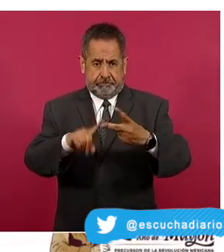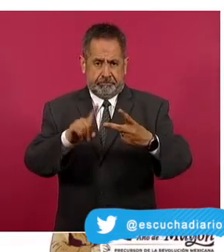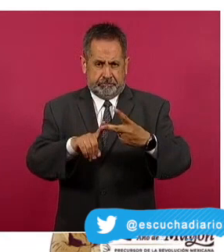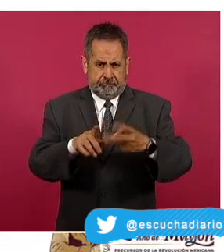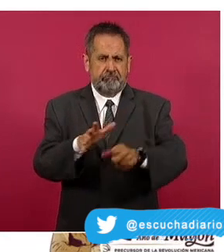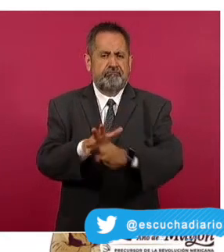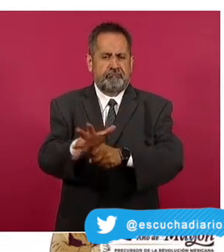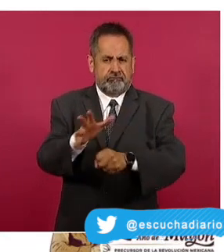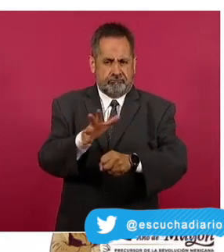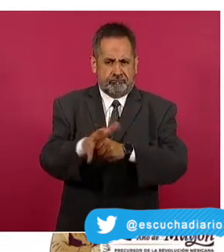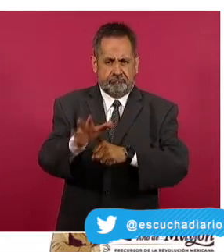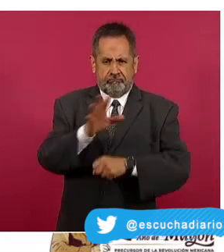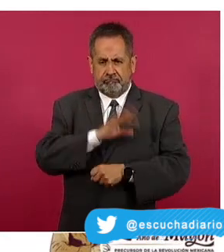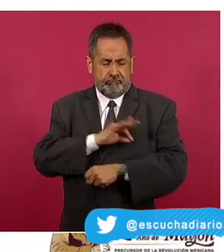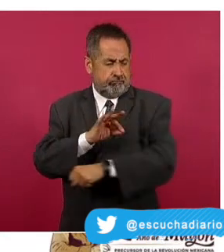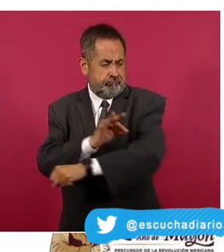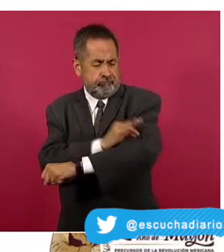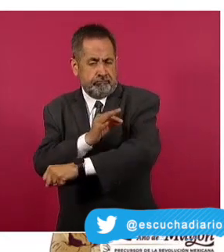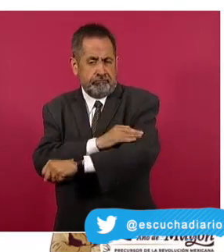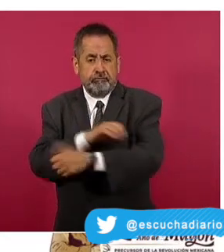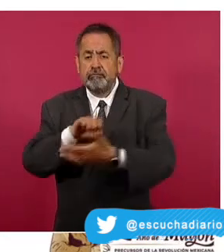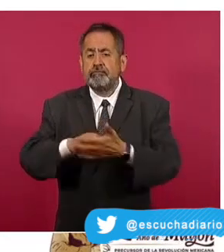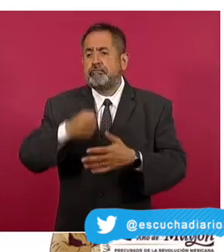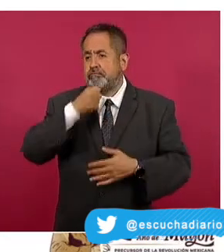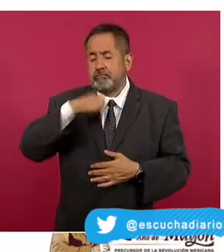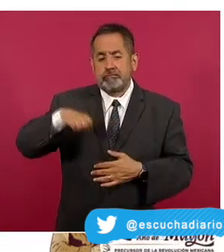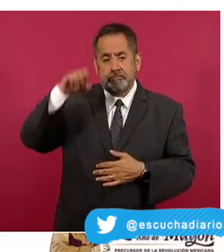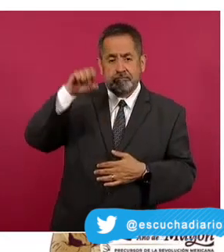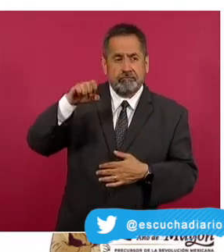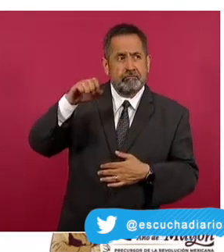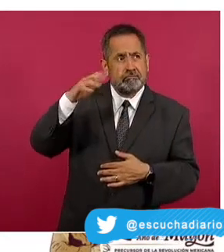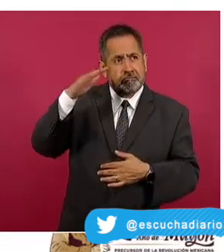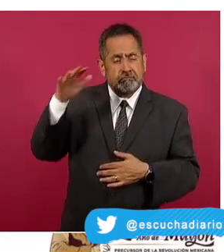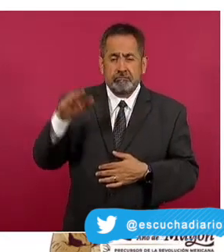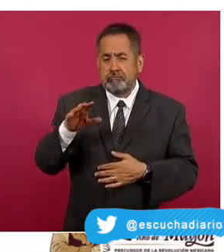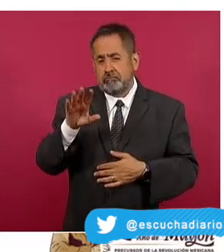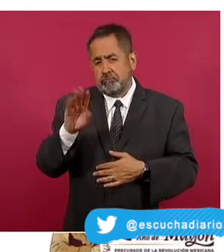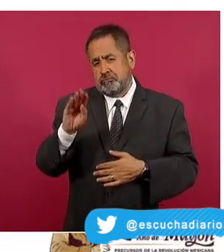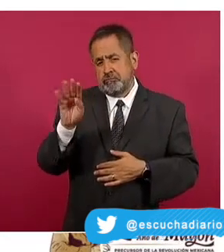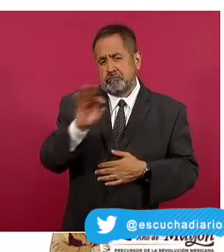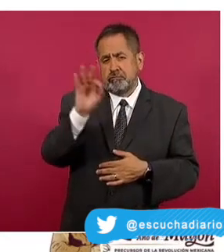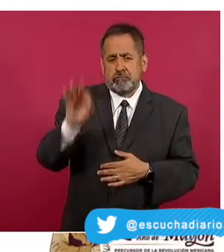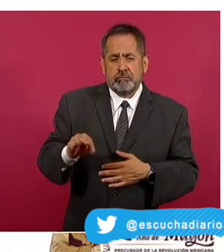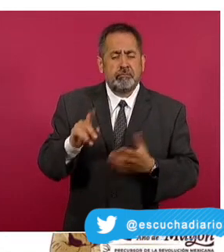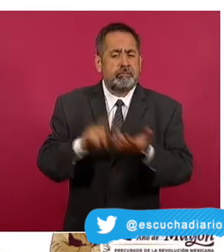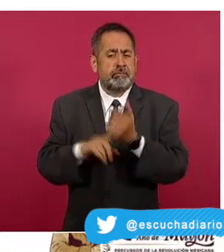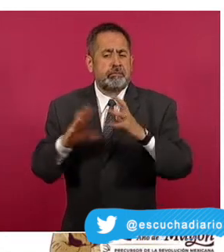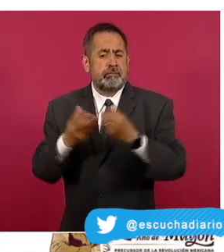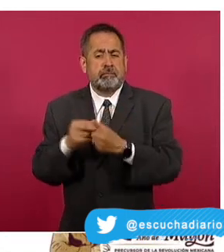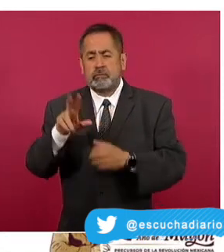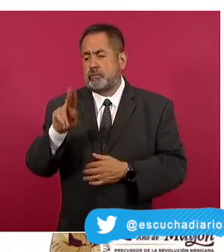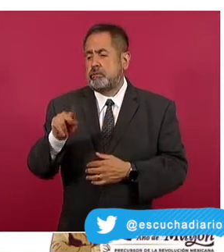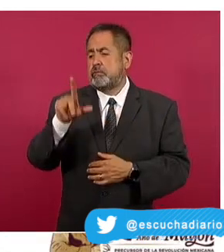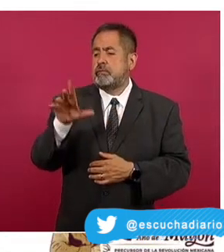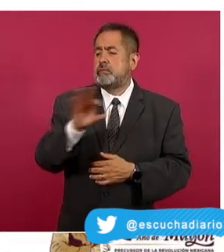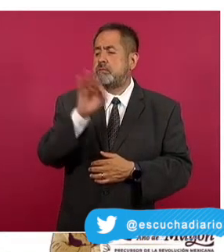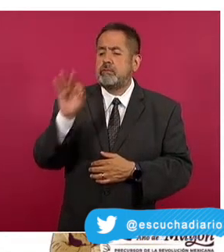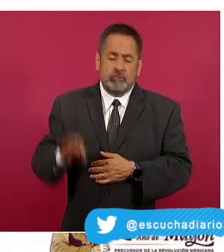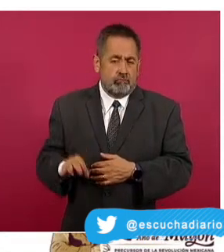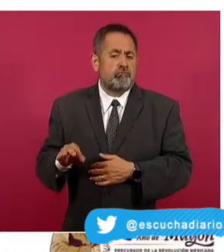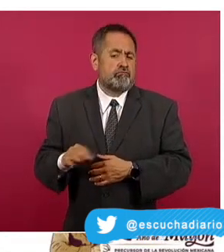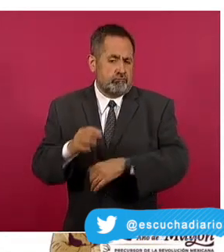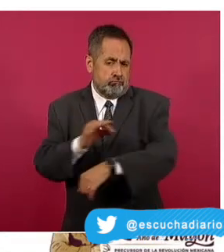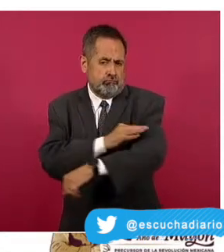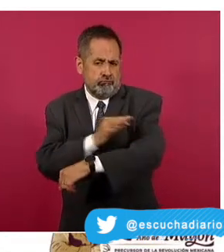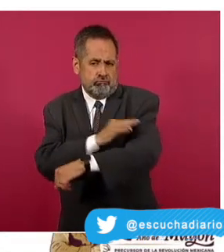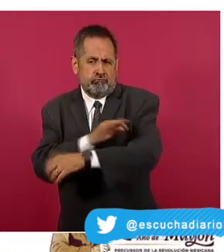COVID-19 se contagian a través de partículas expulsadas por nariz y boca de una persona infectada. Por eso sigue utilizando de forma correcta